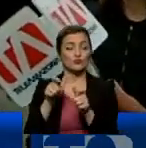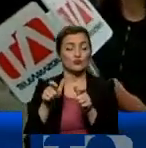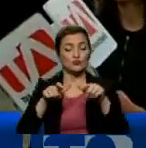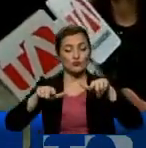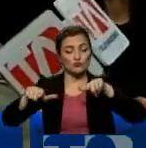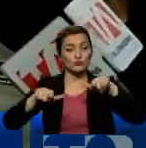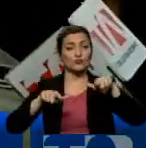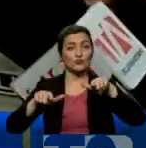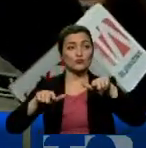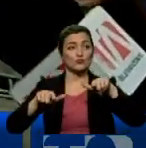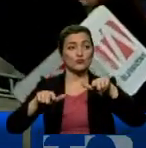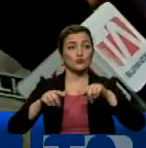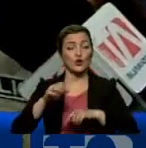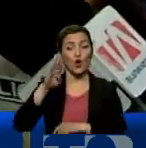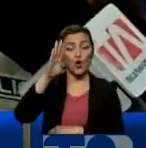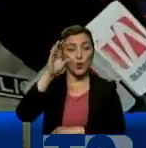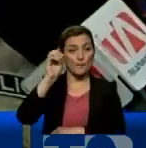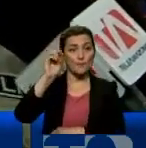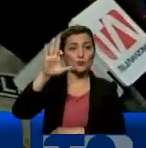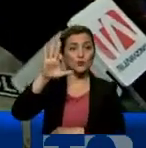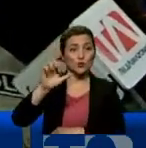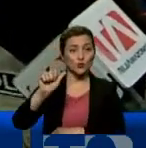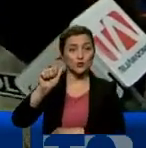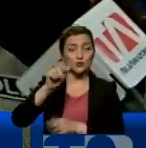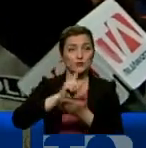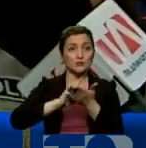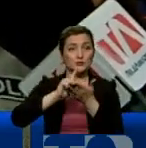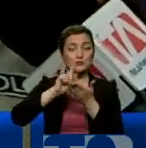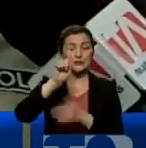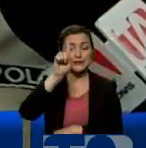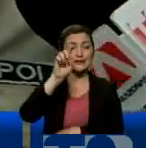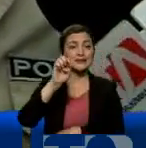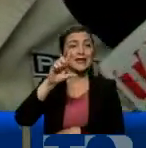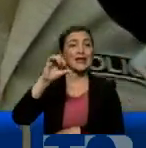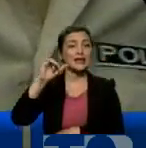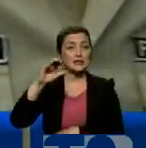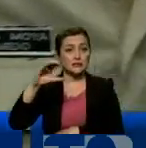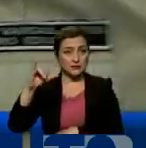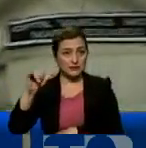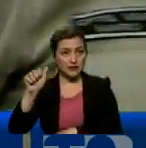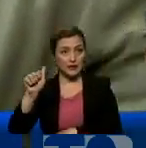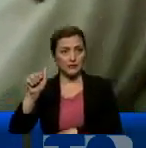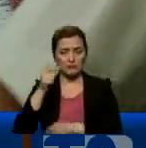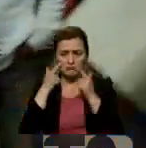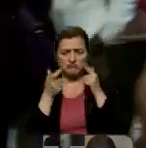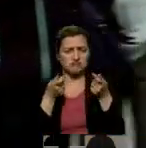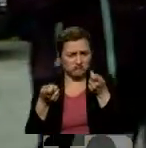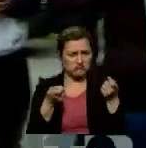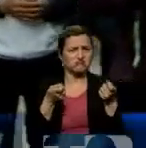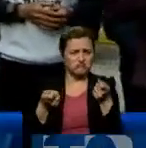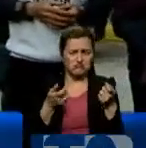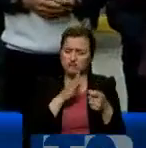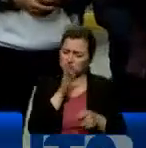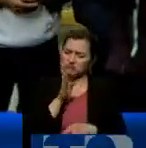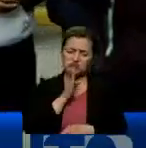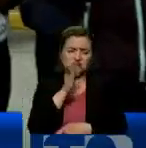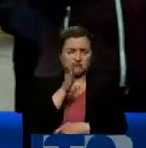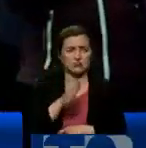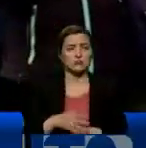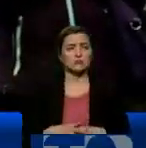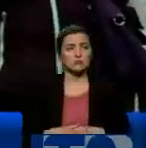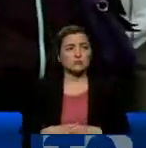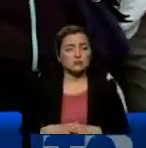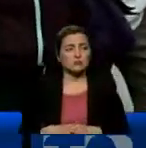el circuito La Bota del distrito La Delicia, se están realizando los patrullajes permanentes, tratando